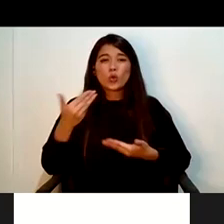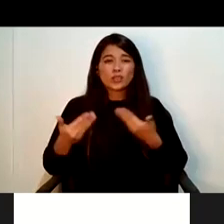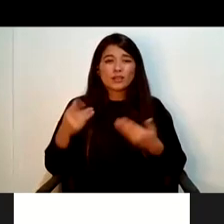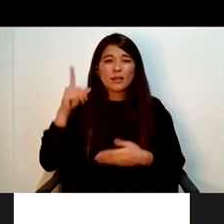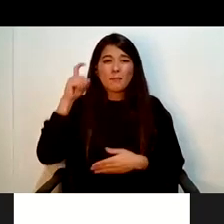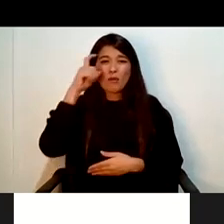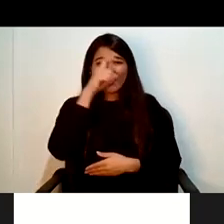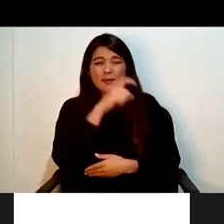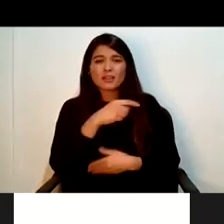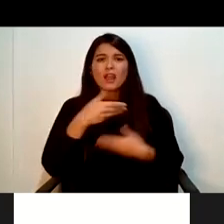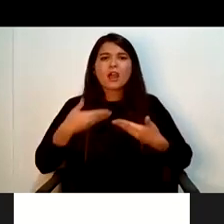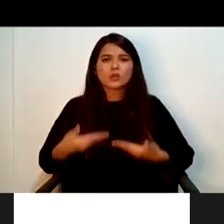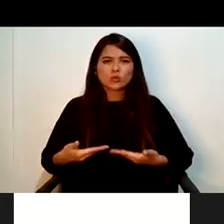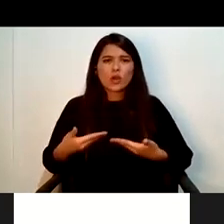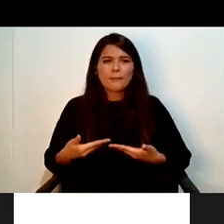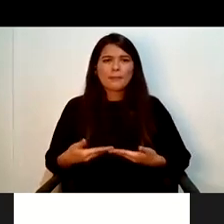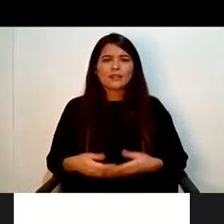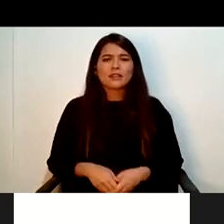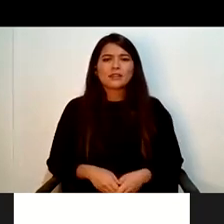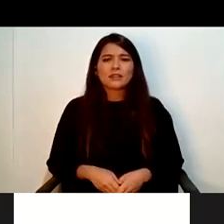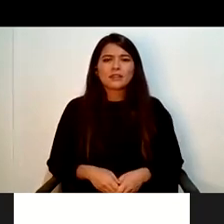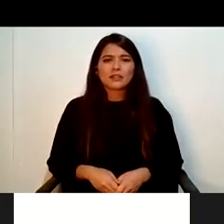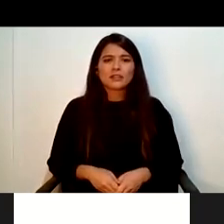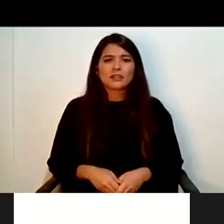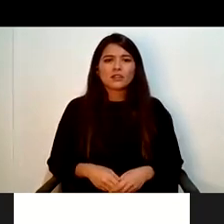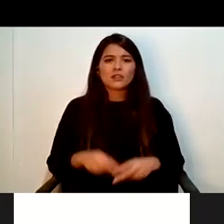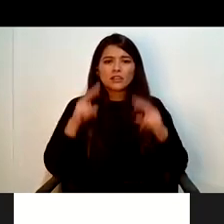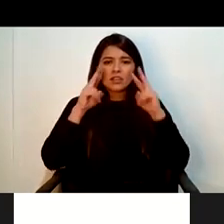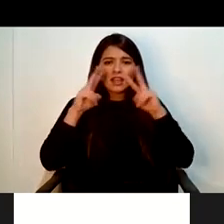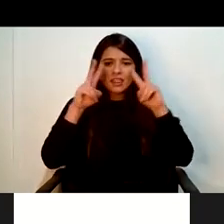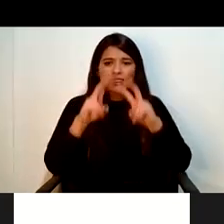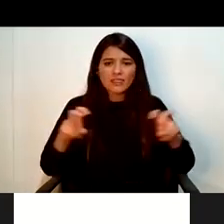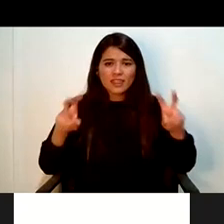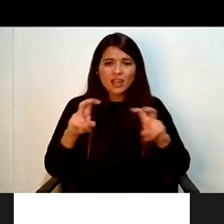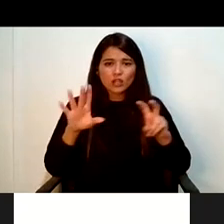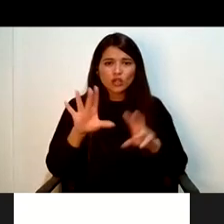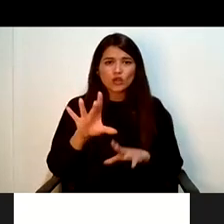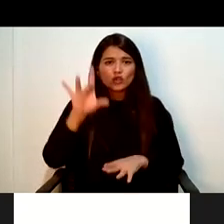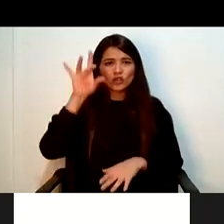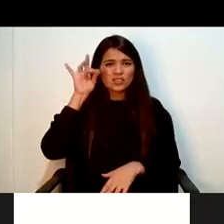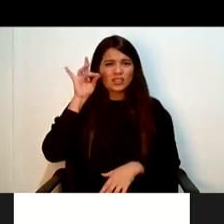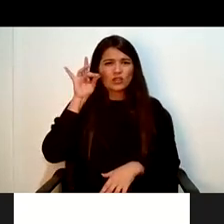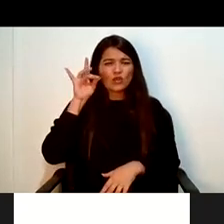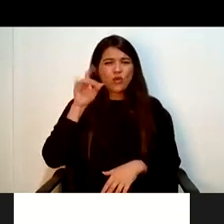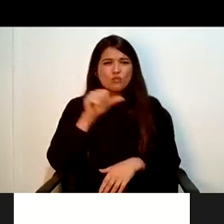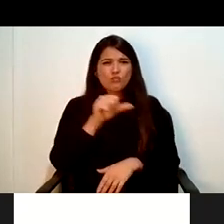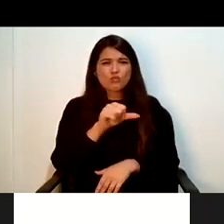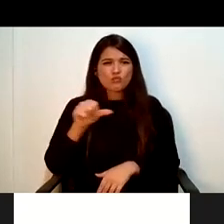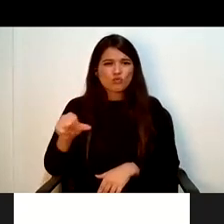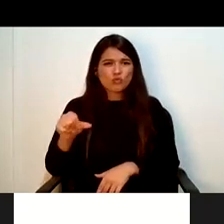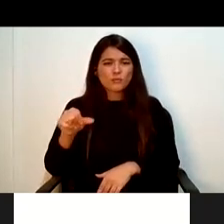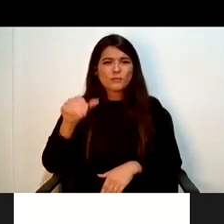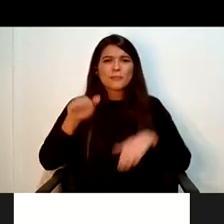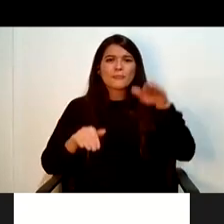porque, bueno, actualmente el diagnóstico vamos a catalogarlo de acuerdo